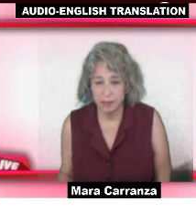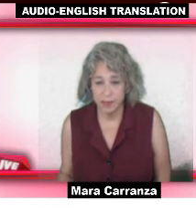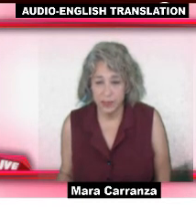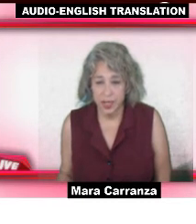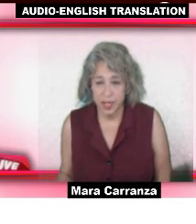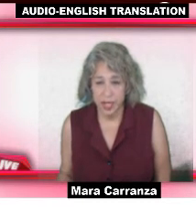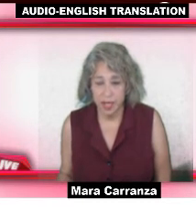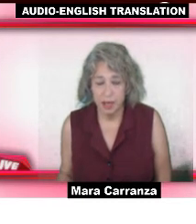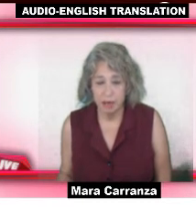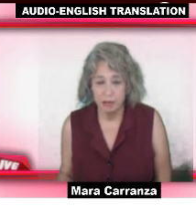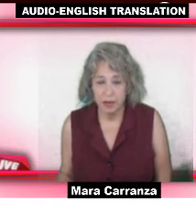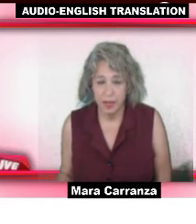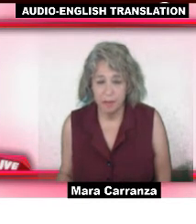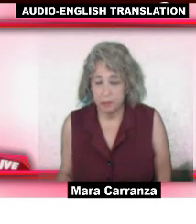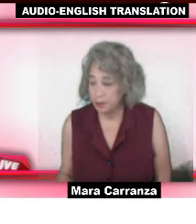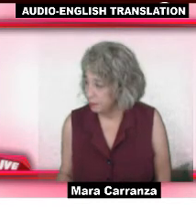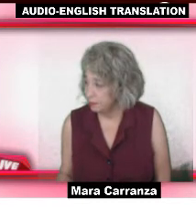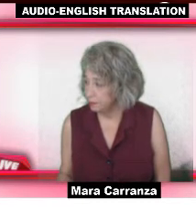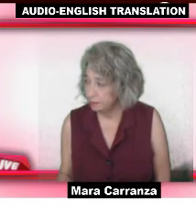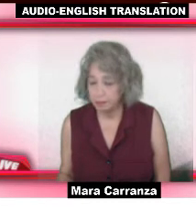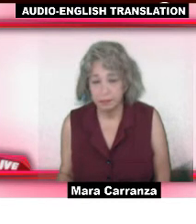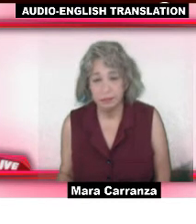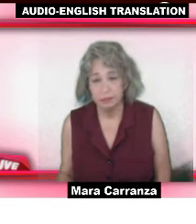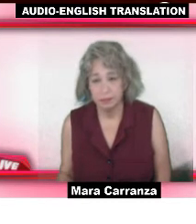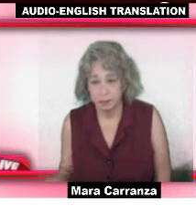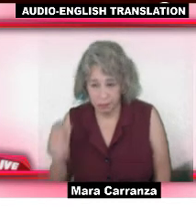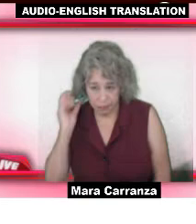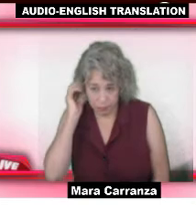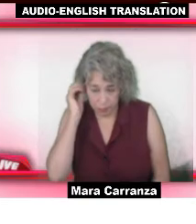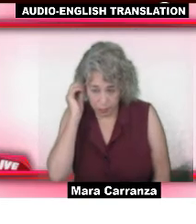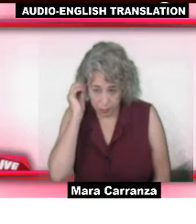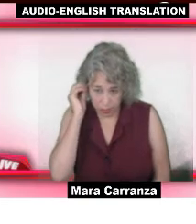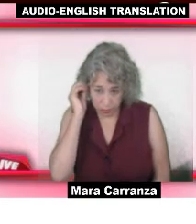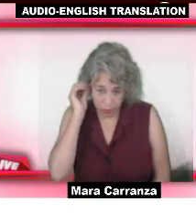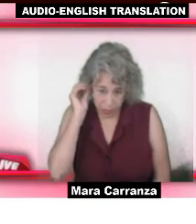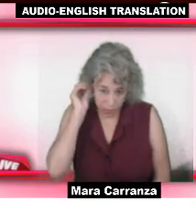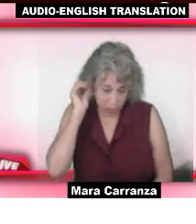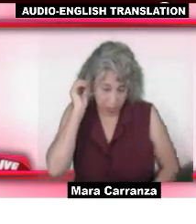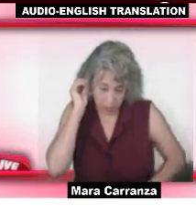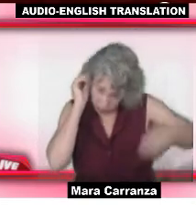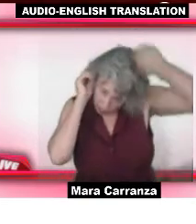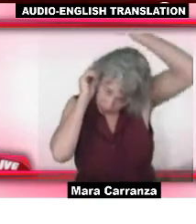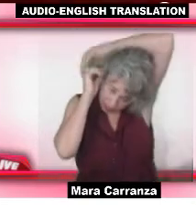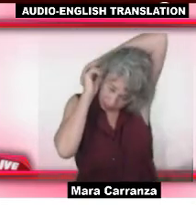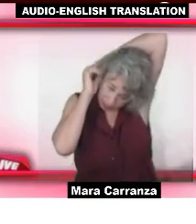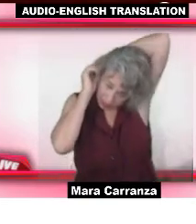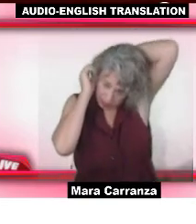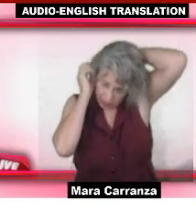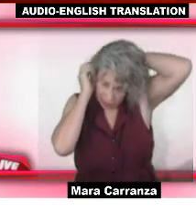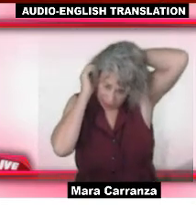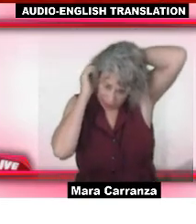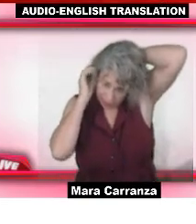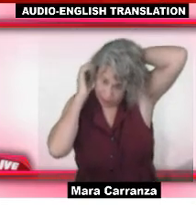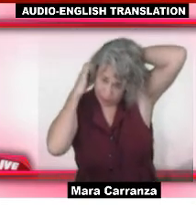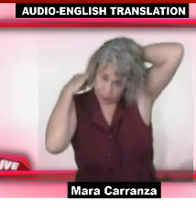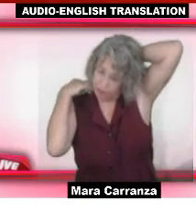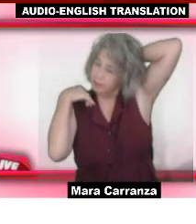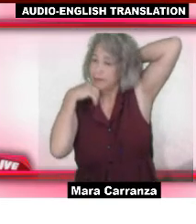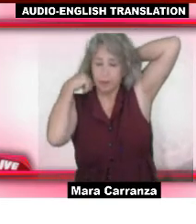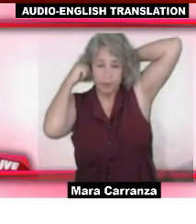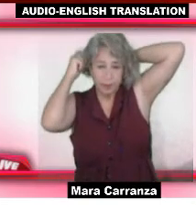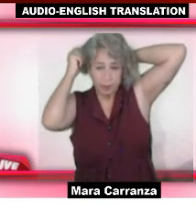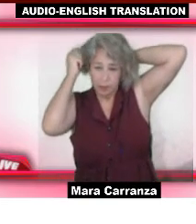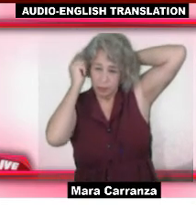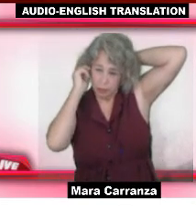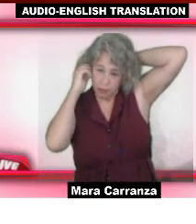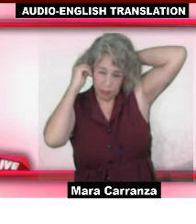situation for them. Los últimos 23 años no han funcionado, ¿no? ¿Y qué sucede? Pues que detrás de esto